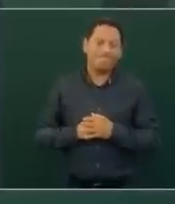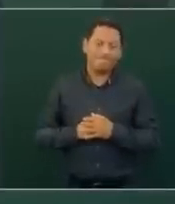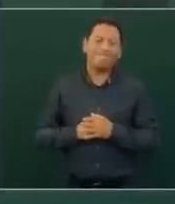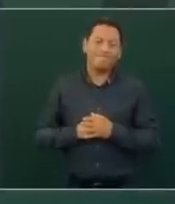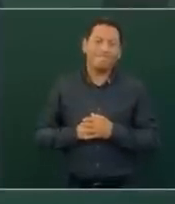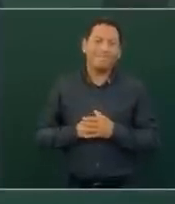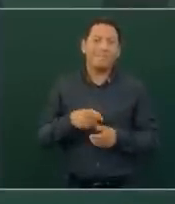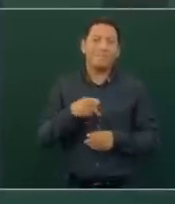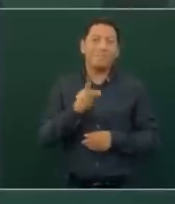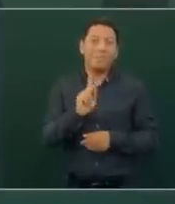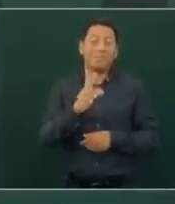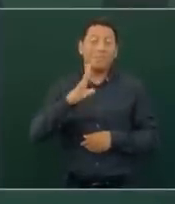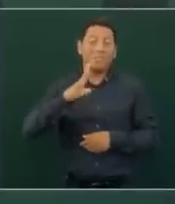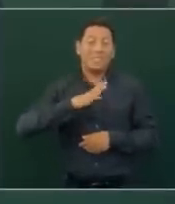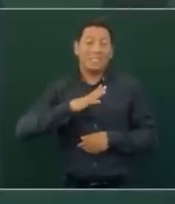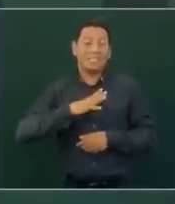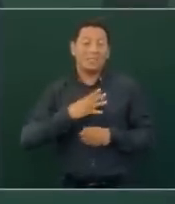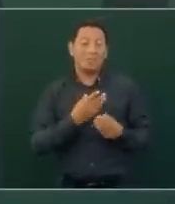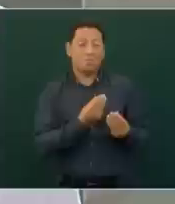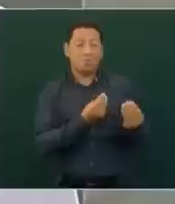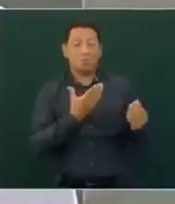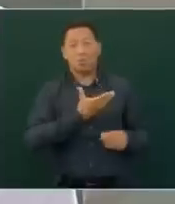hay mucha amnesia.